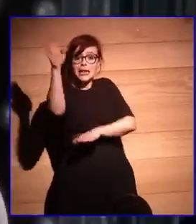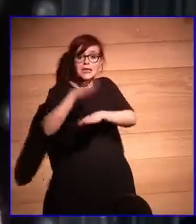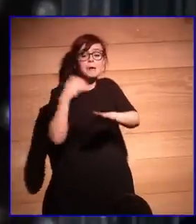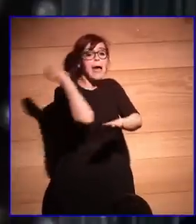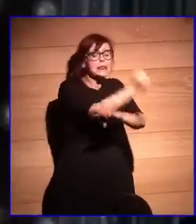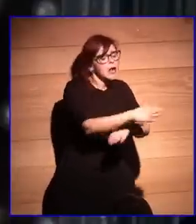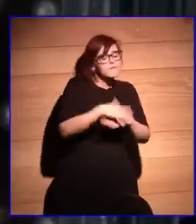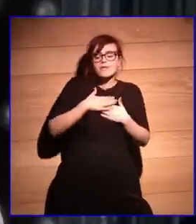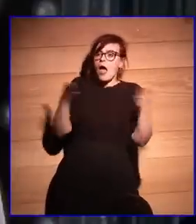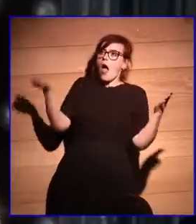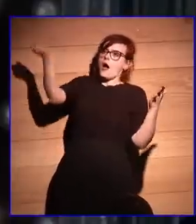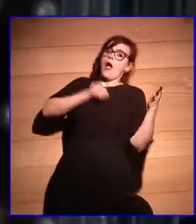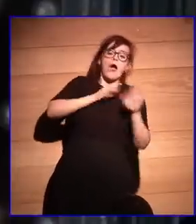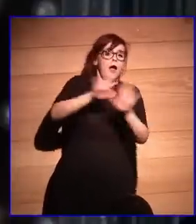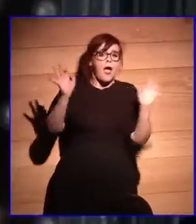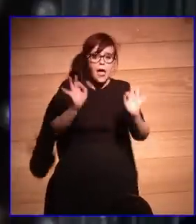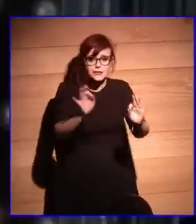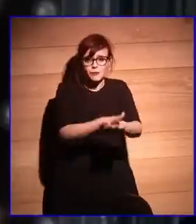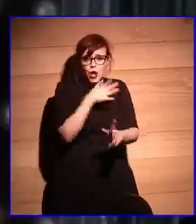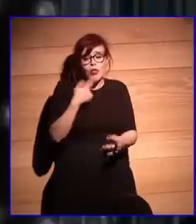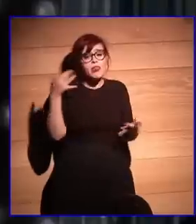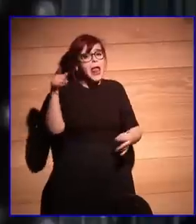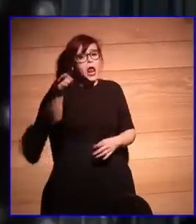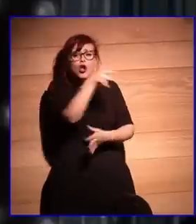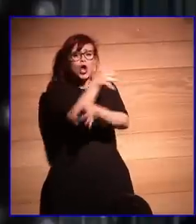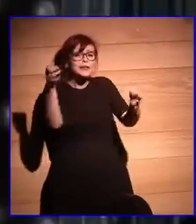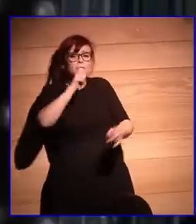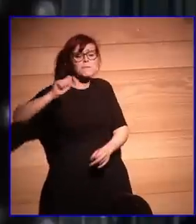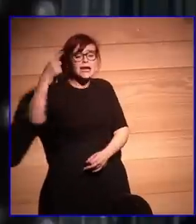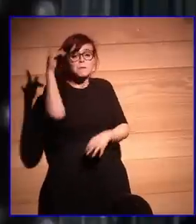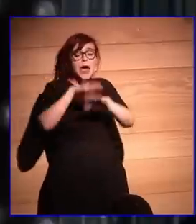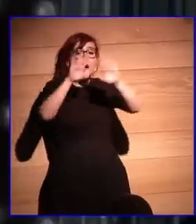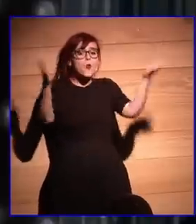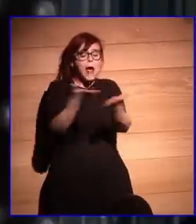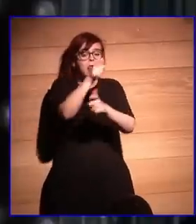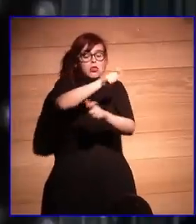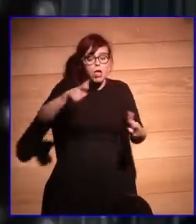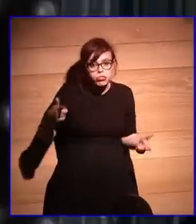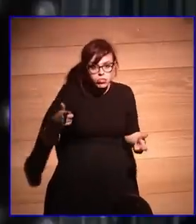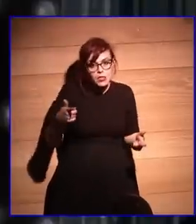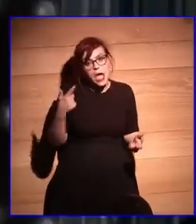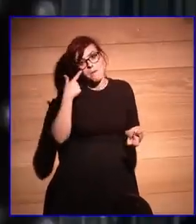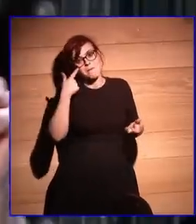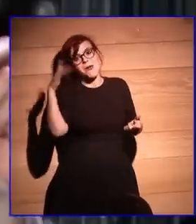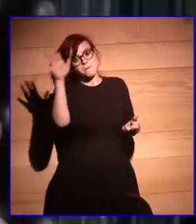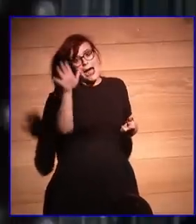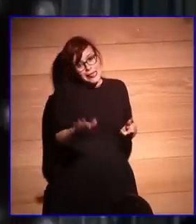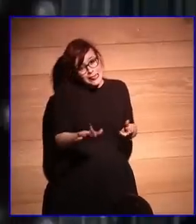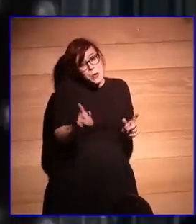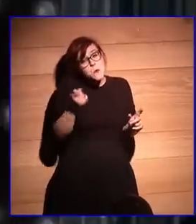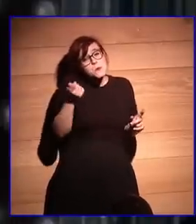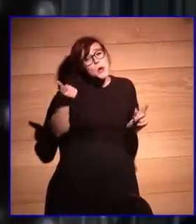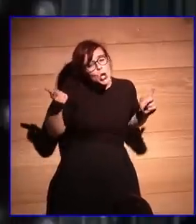matarles, sacrifíquense, porque él está haciendo lo más correcto para la humanidad. A mí eso me parece un